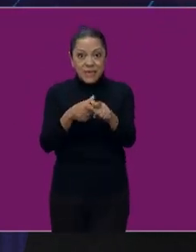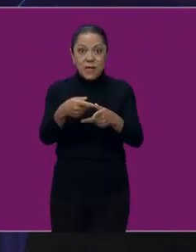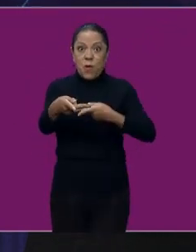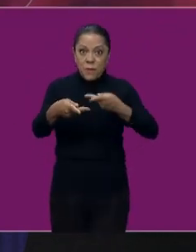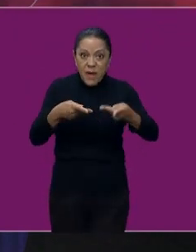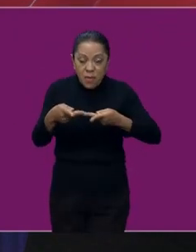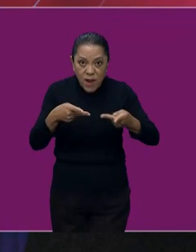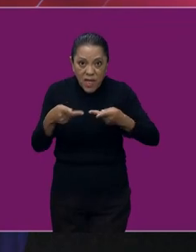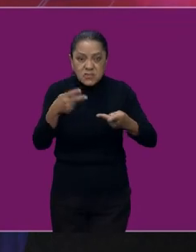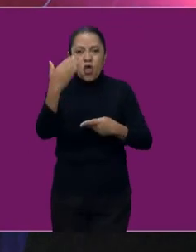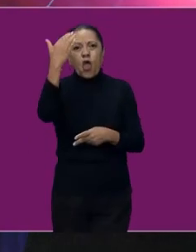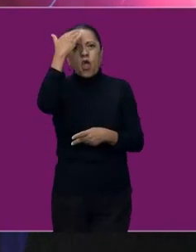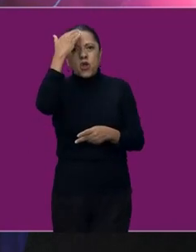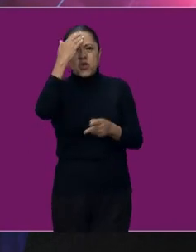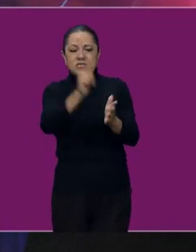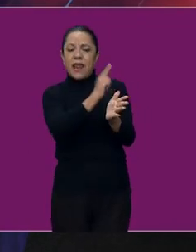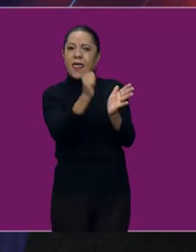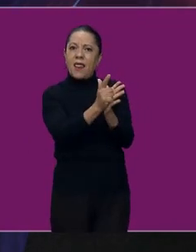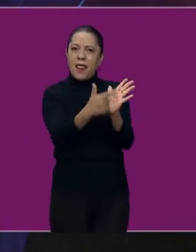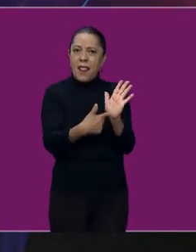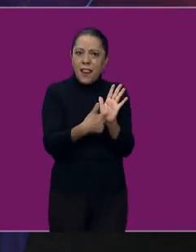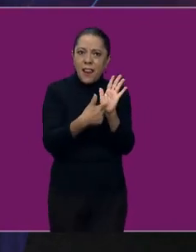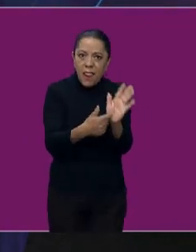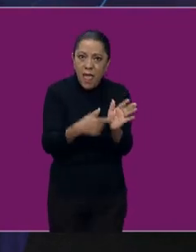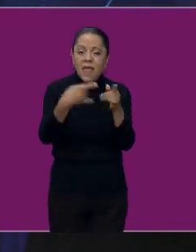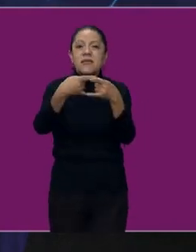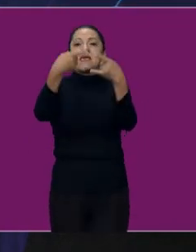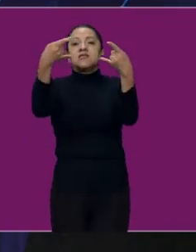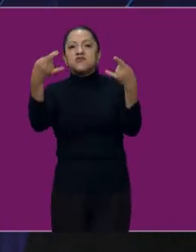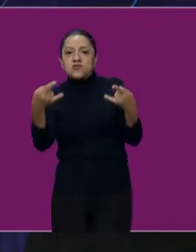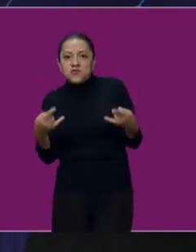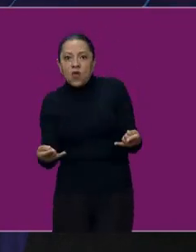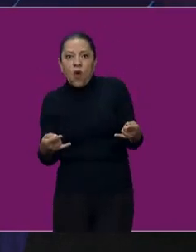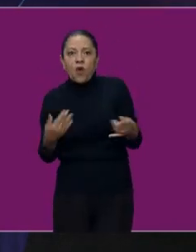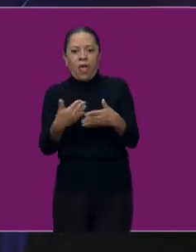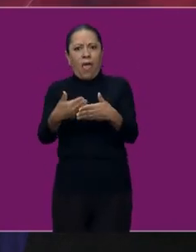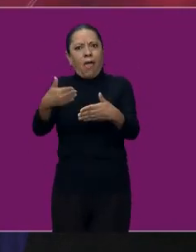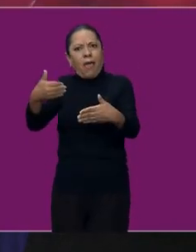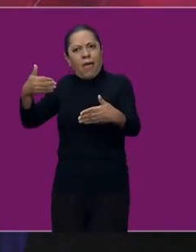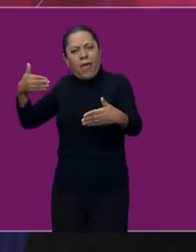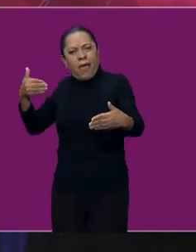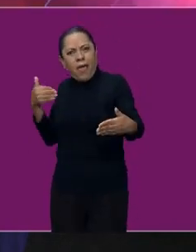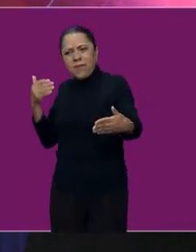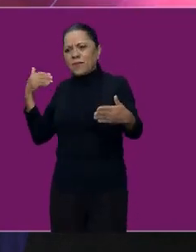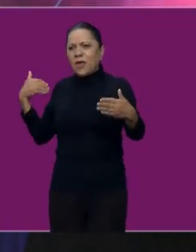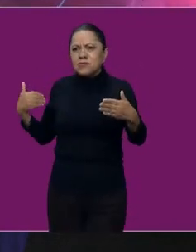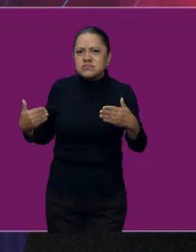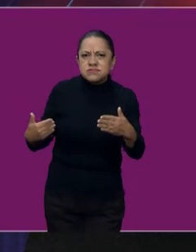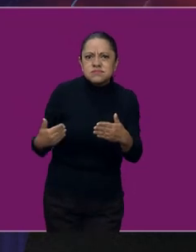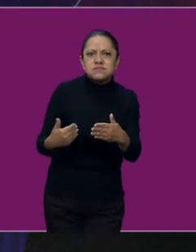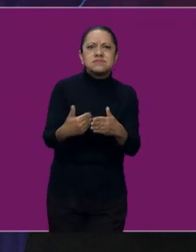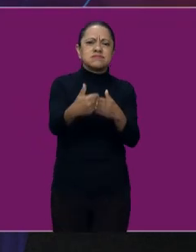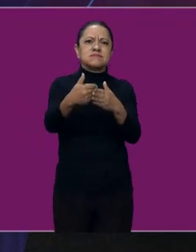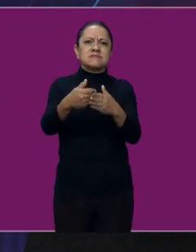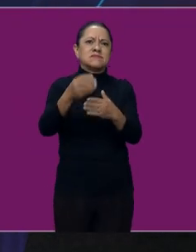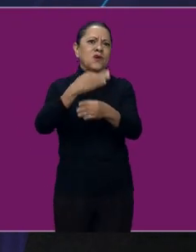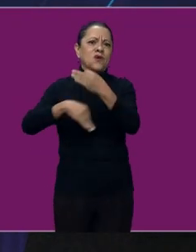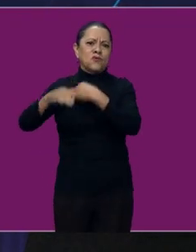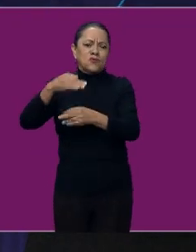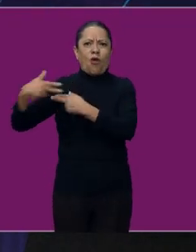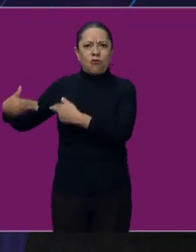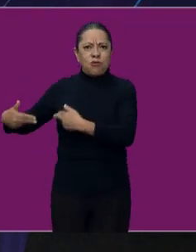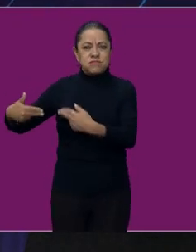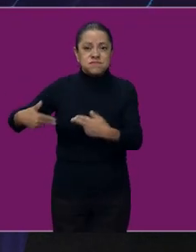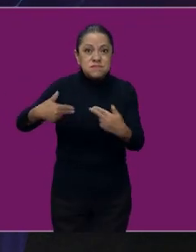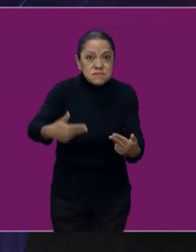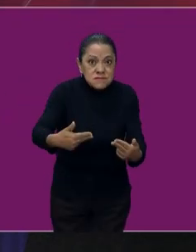conocer de leyes conocer la historia conocer antecedentes y lo mismo de este no